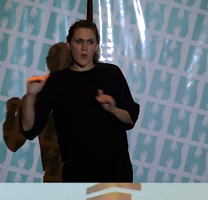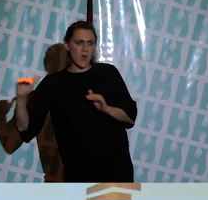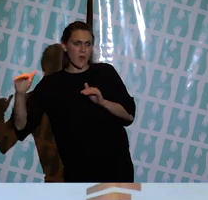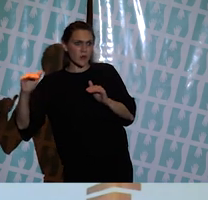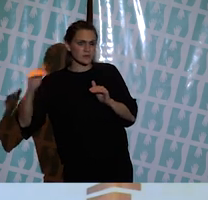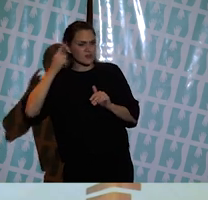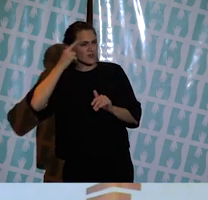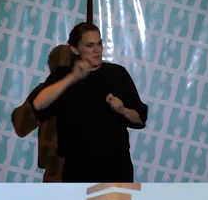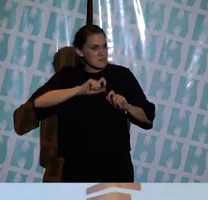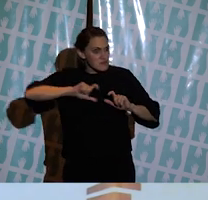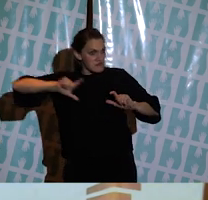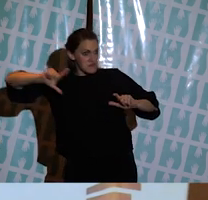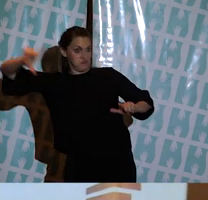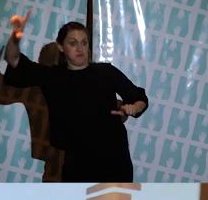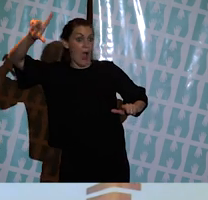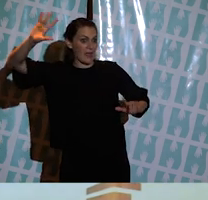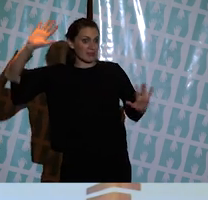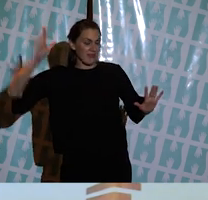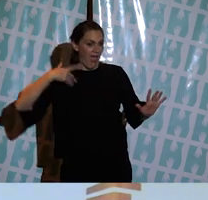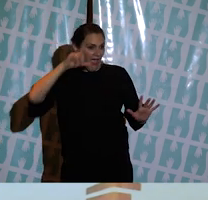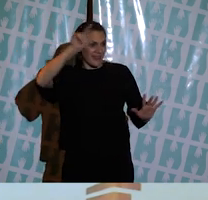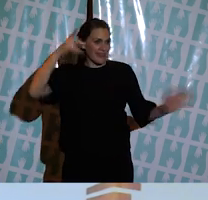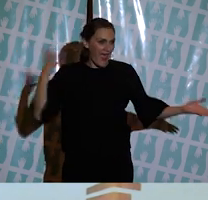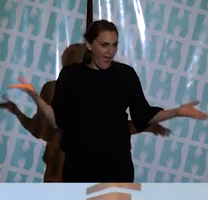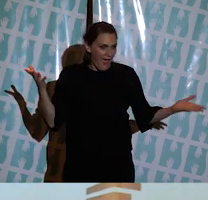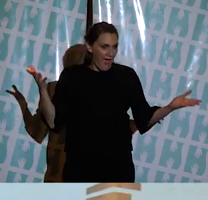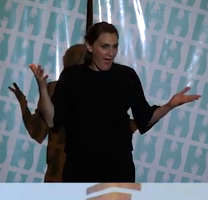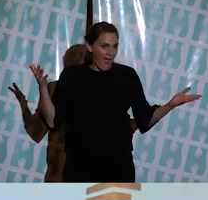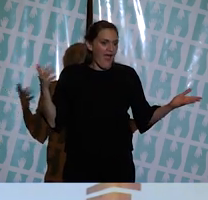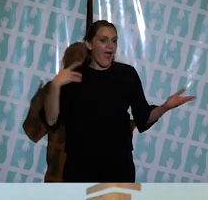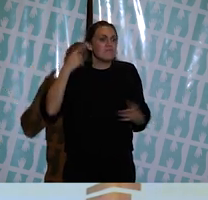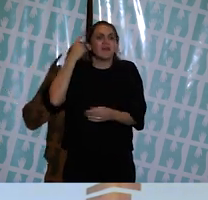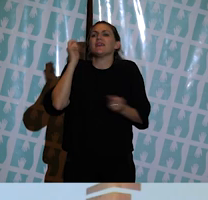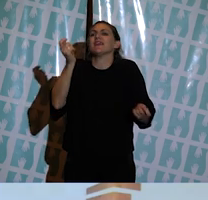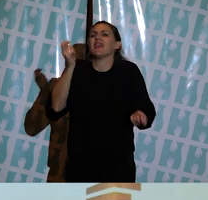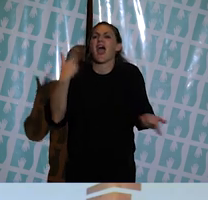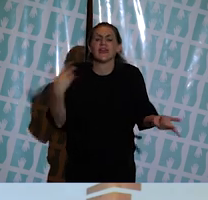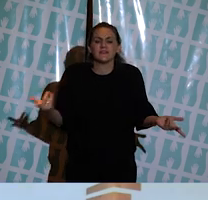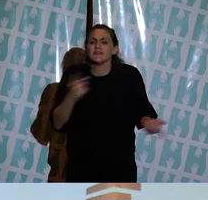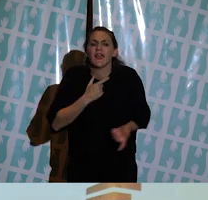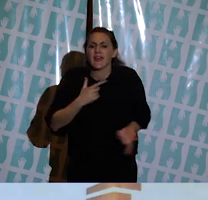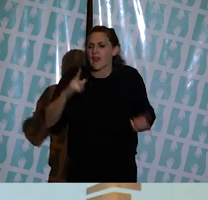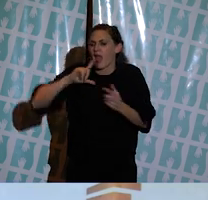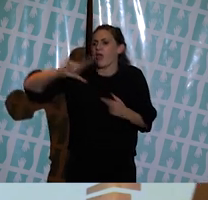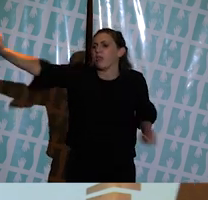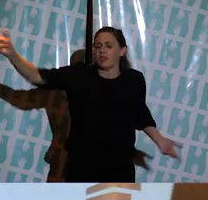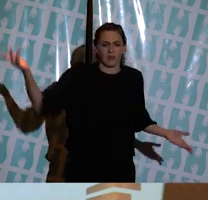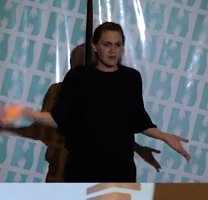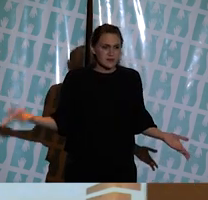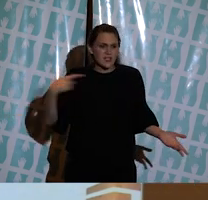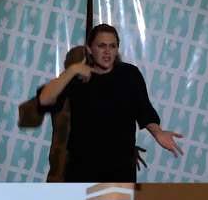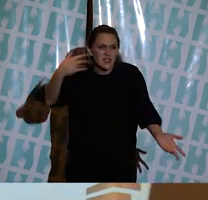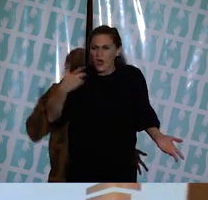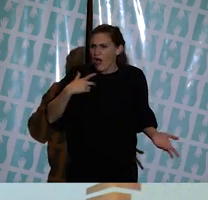importantísimo. ¿Quién quiere que su hijo quede fuera del grupo? ¿Quién quiere que su hijo se retire, se aleje de uno? Si te aleja un hijo